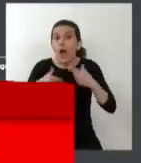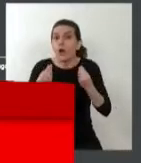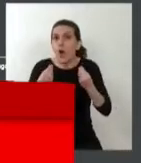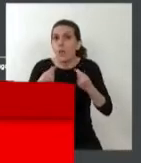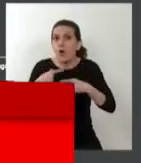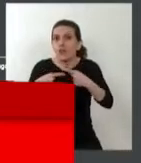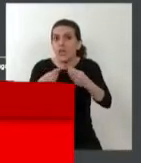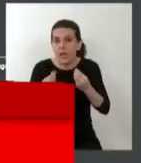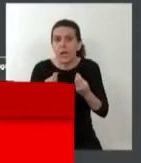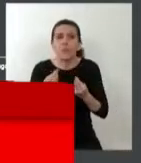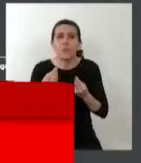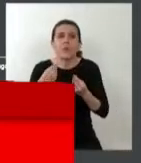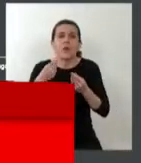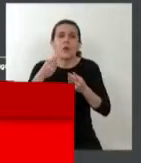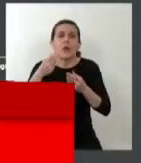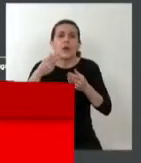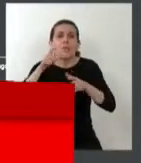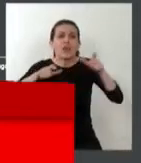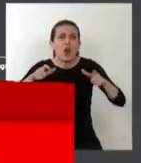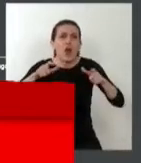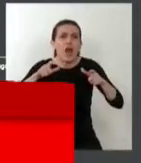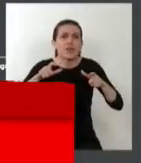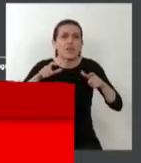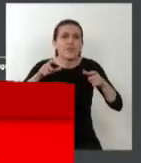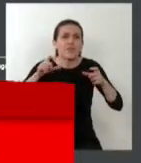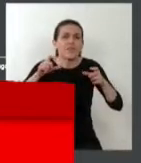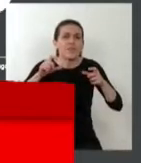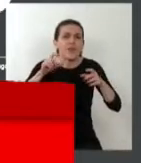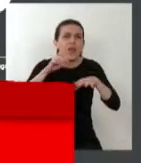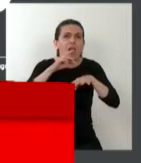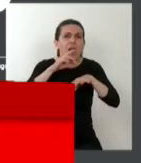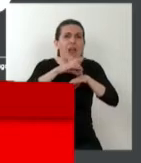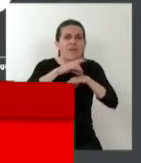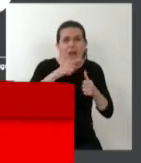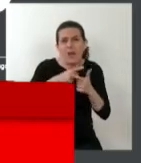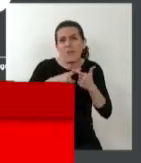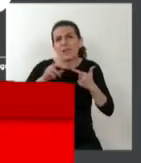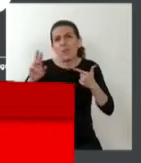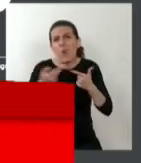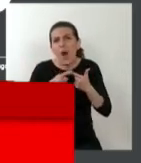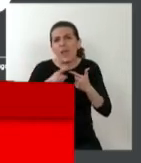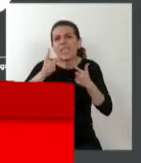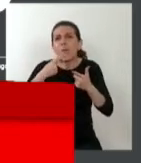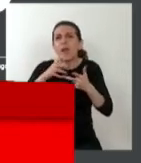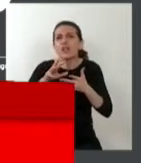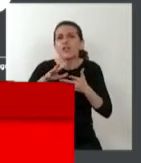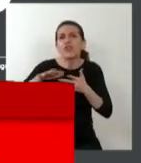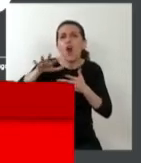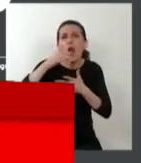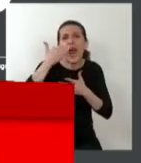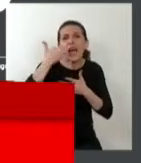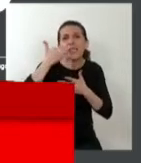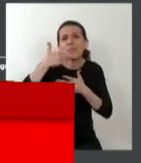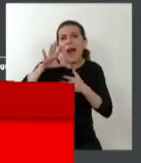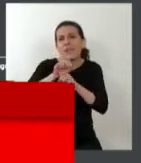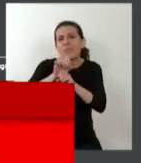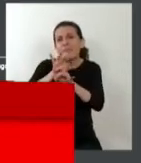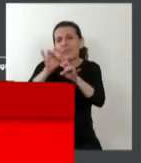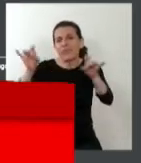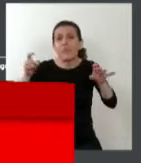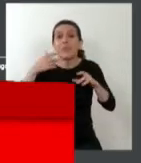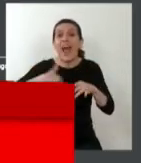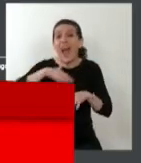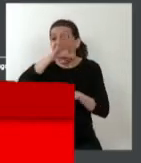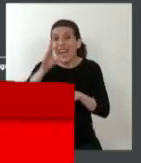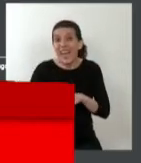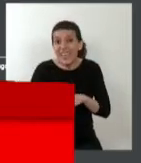casos, las muertes y zonas afectadas en América están en aumento. A pesar de eso, en la Argentina la